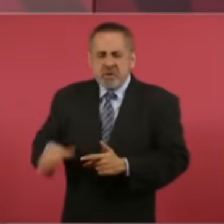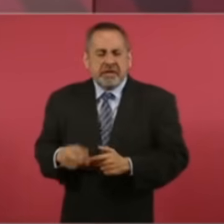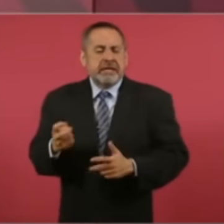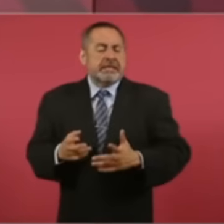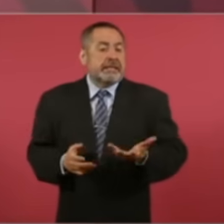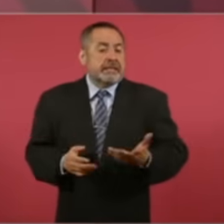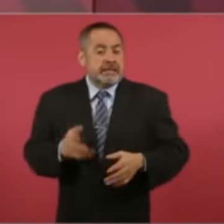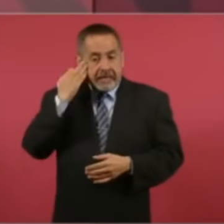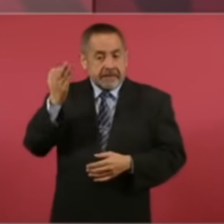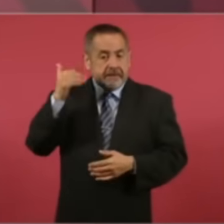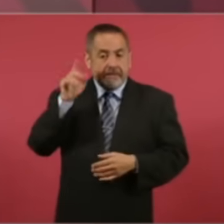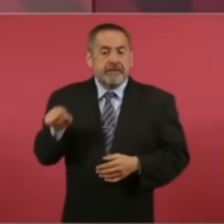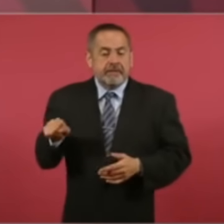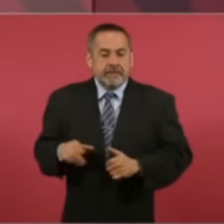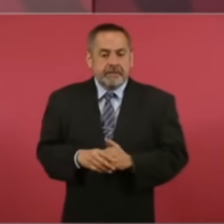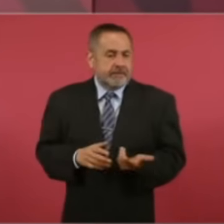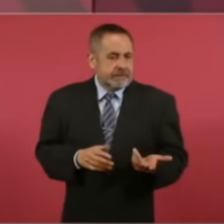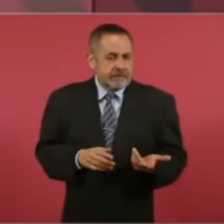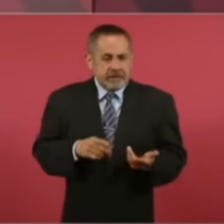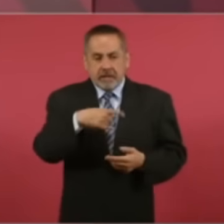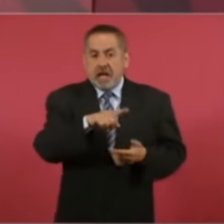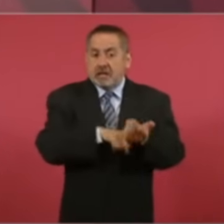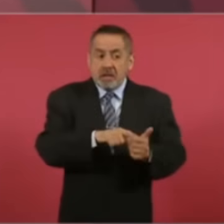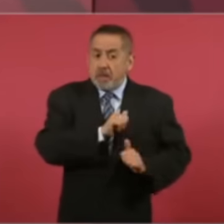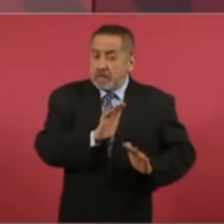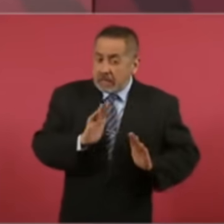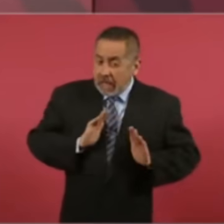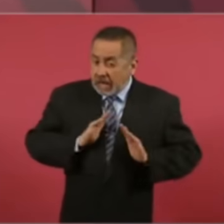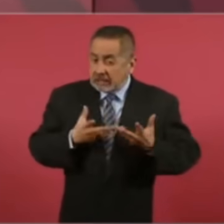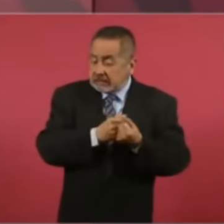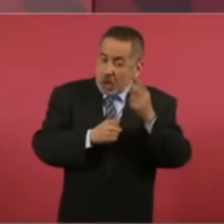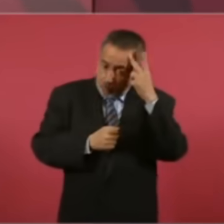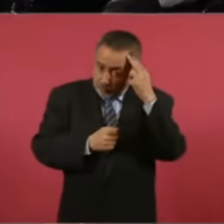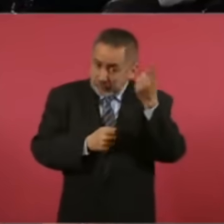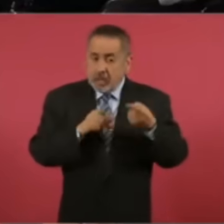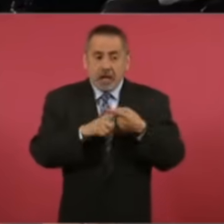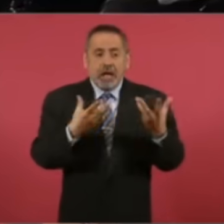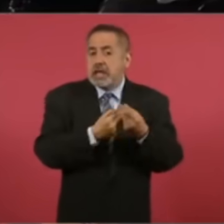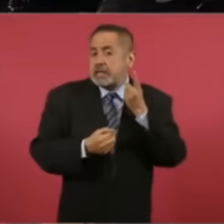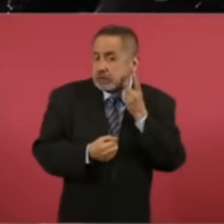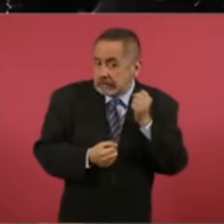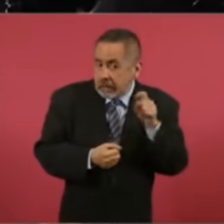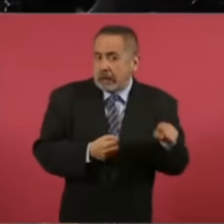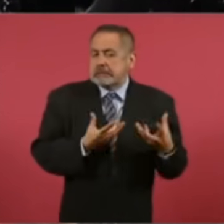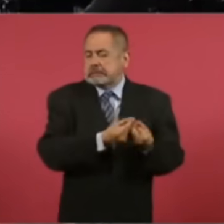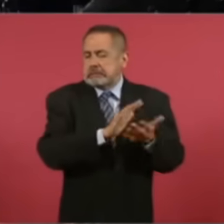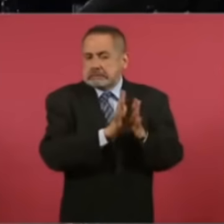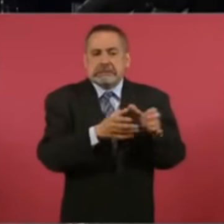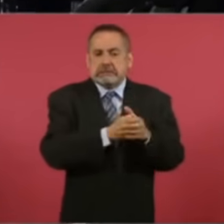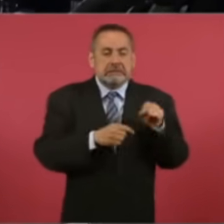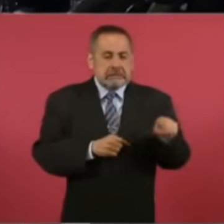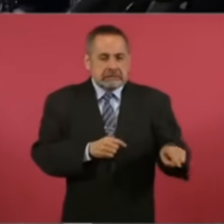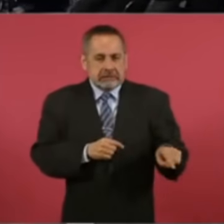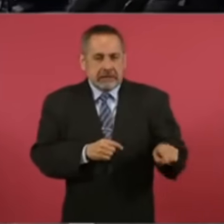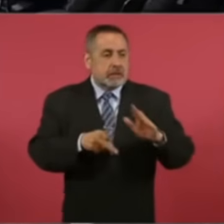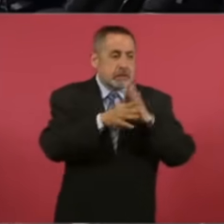el papel de los militares porfiristas, de los legisladores, sobre todo de